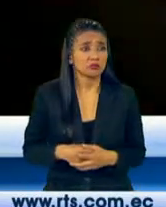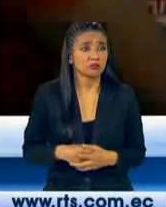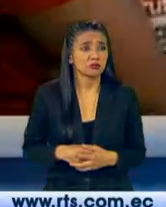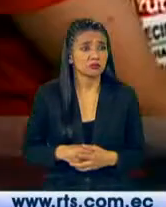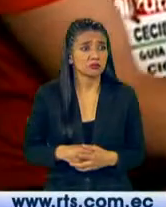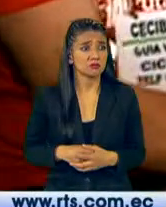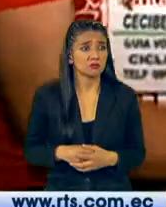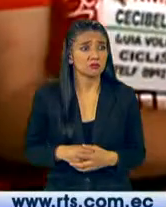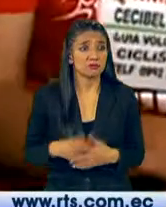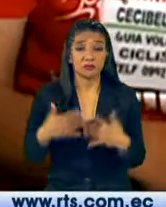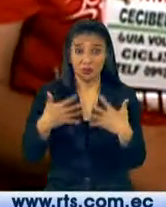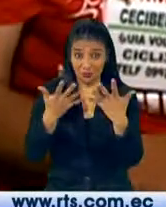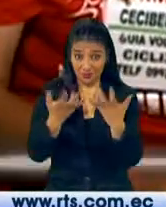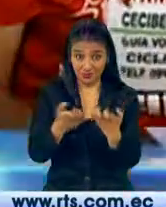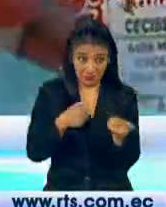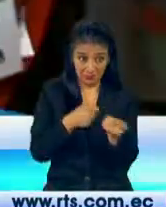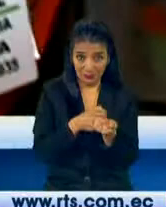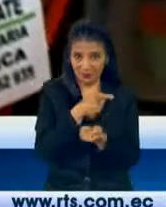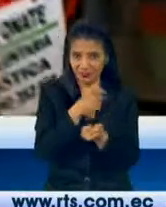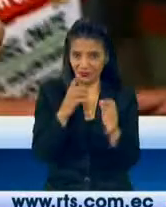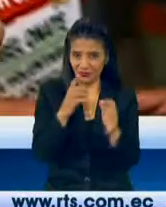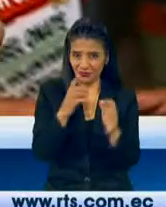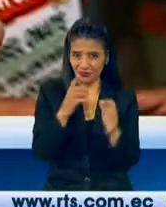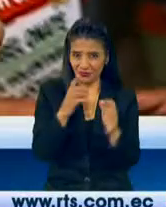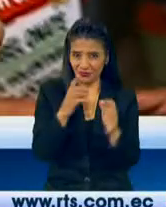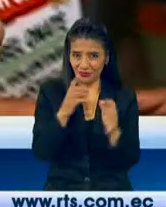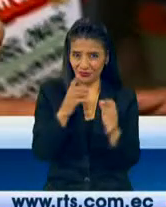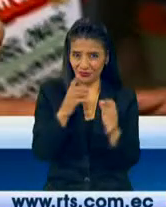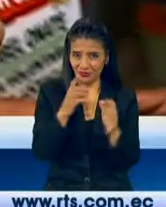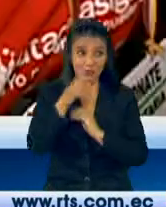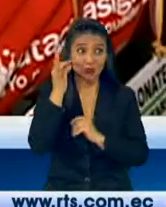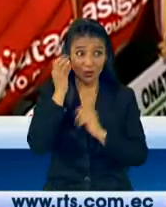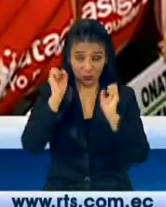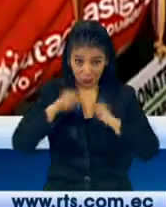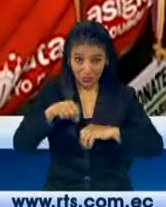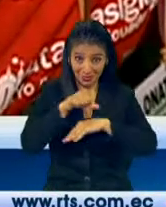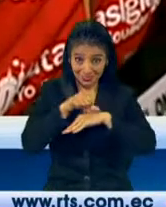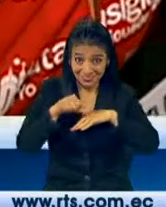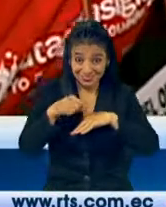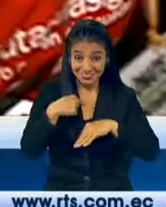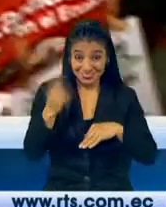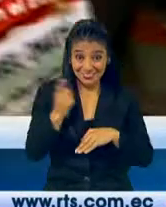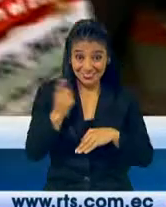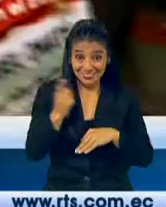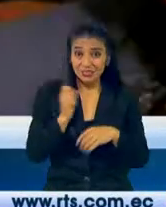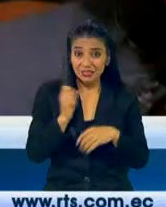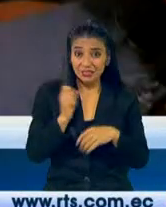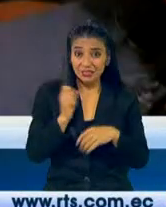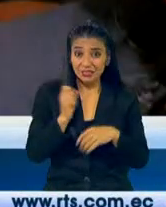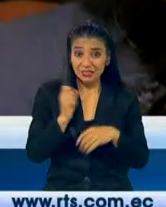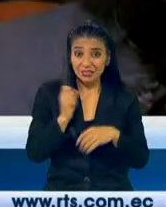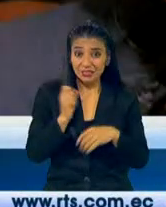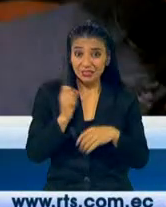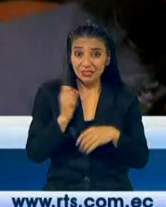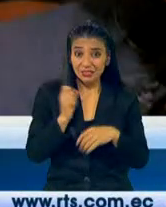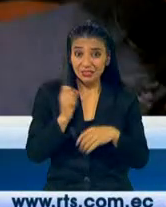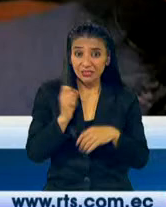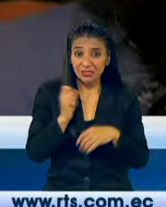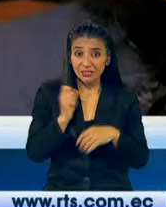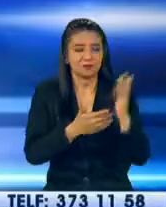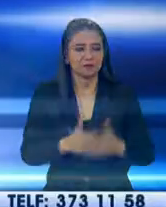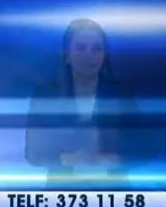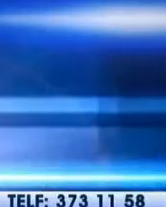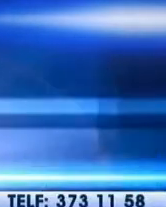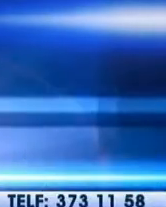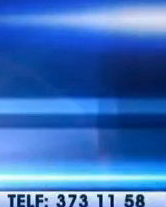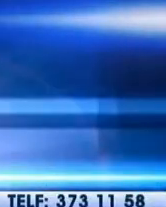Si usted quiere colaborar para que esta familia salga adelante y María pueda hacerse la cirugía que tanto necesita, comuníquese al número